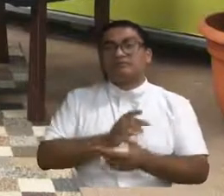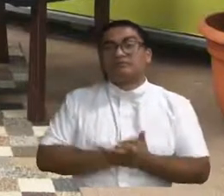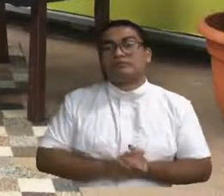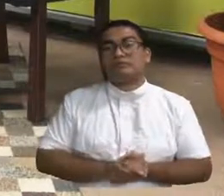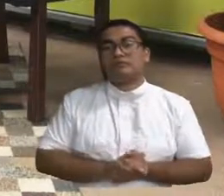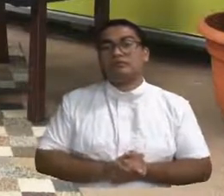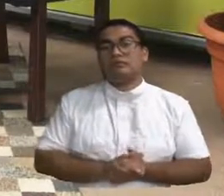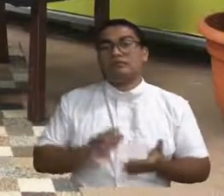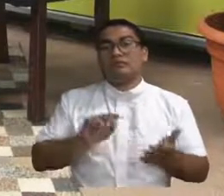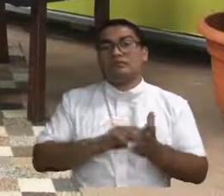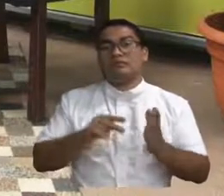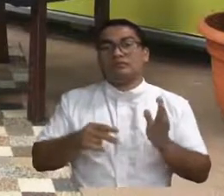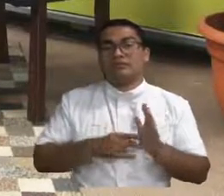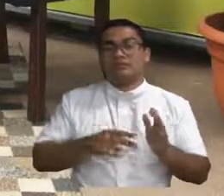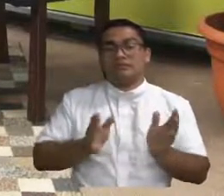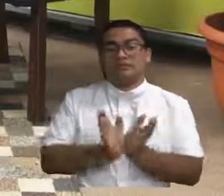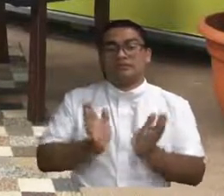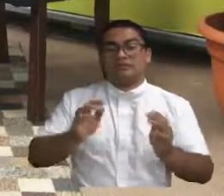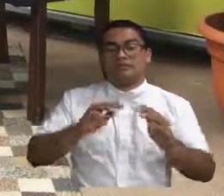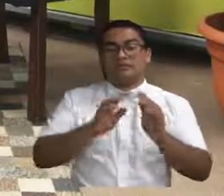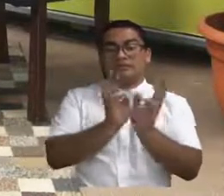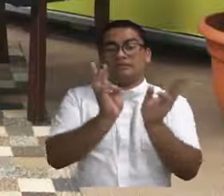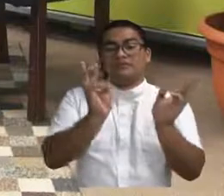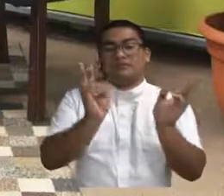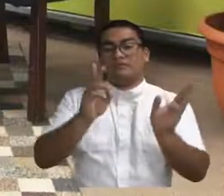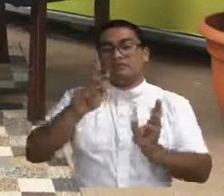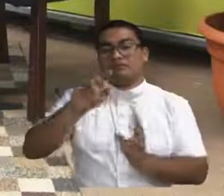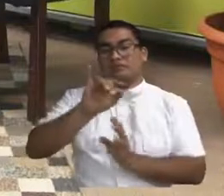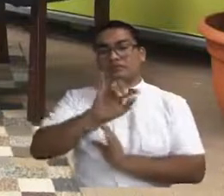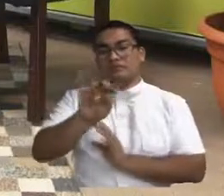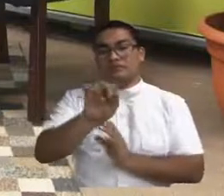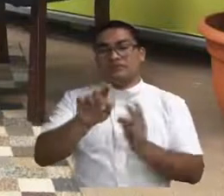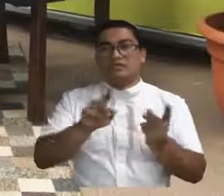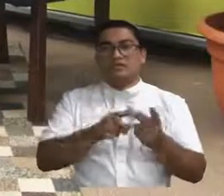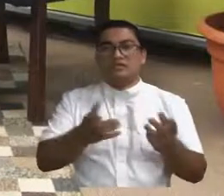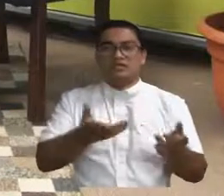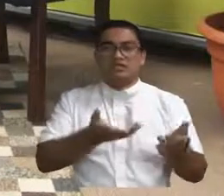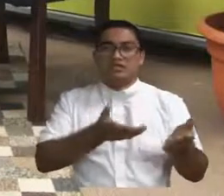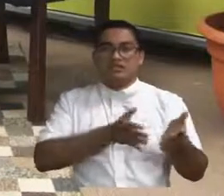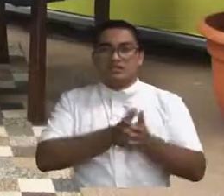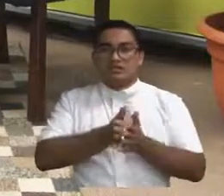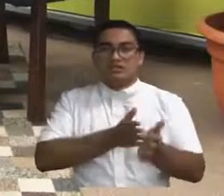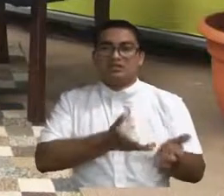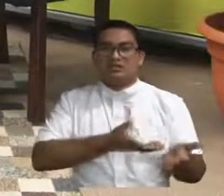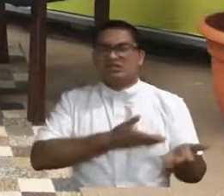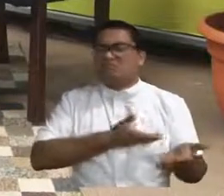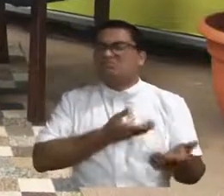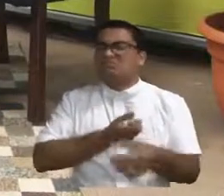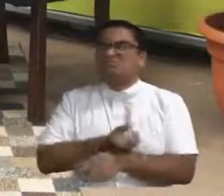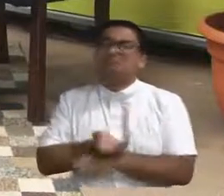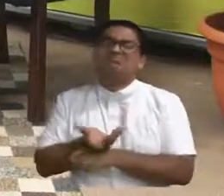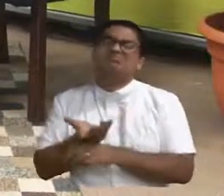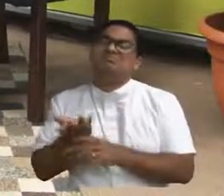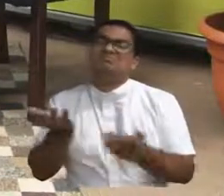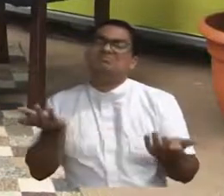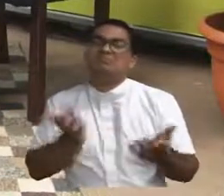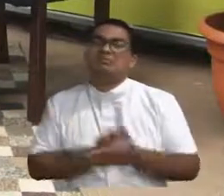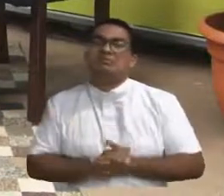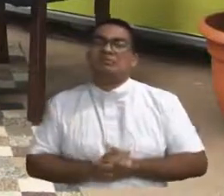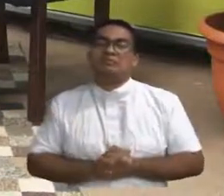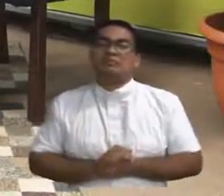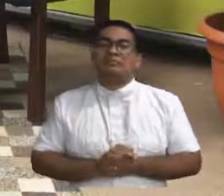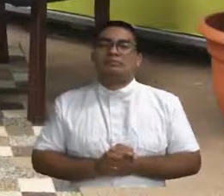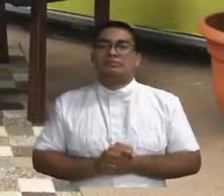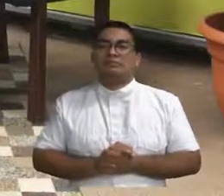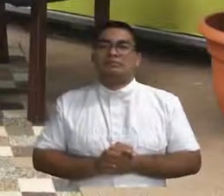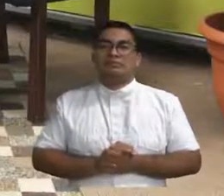puede tomar refresco de una chicha de maíz, por ejemplo. Uh-huh. ¿Qué tan recomendable es eso? ¿Qué tan cierto es esa